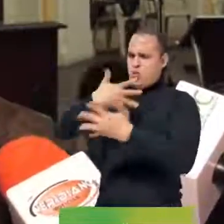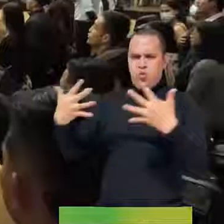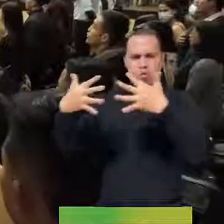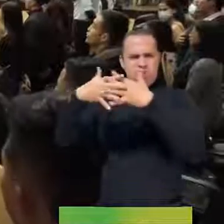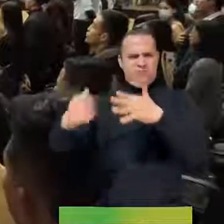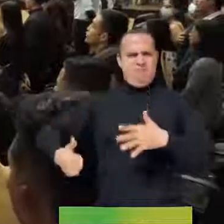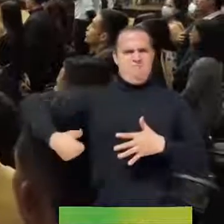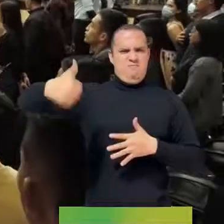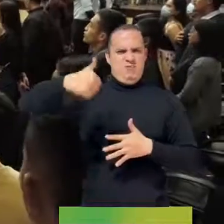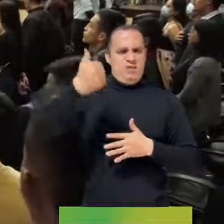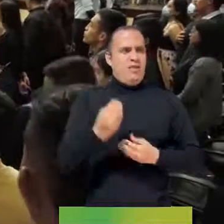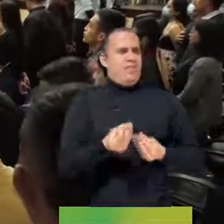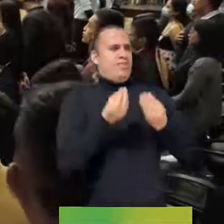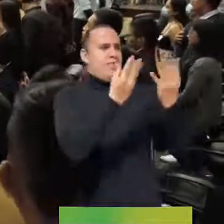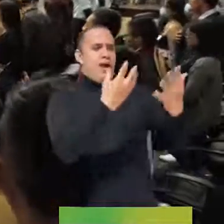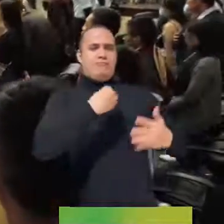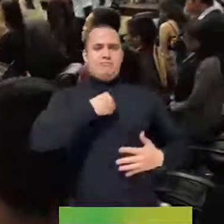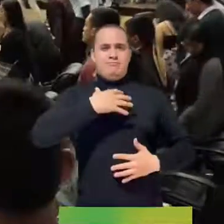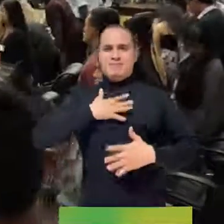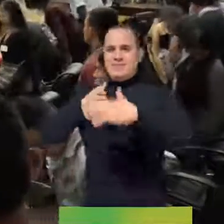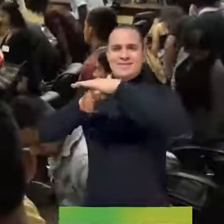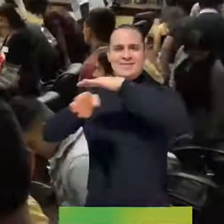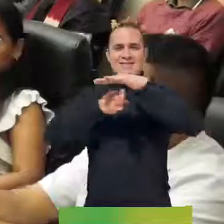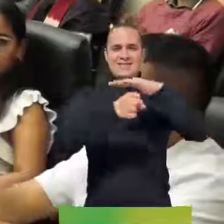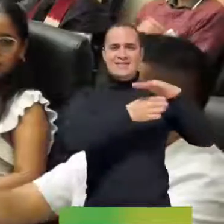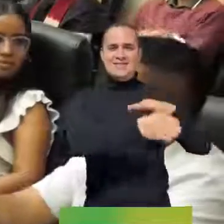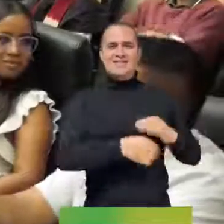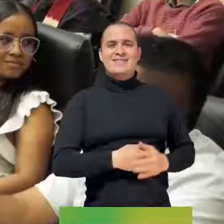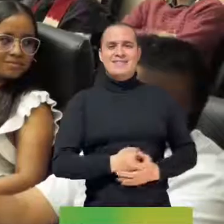las oportunidades para ellos.